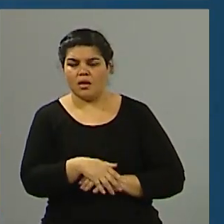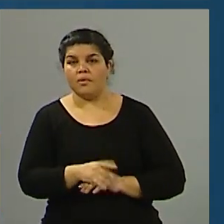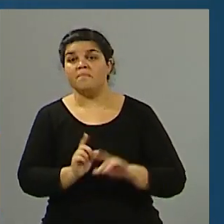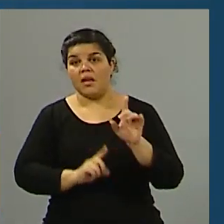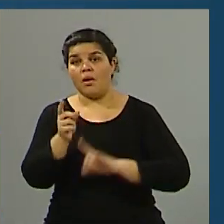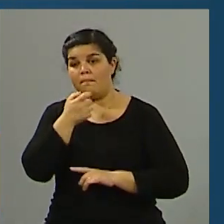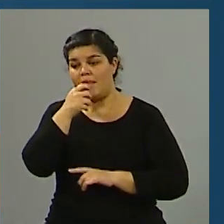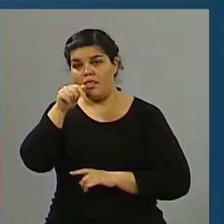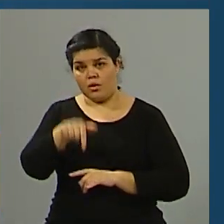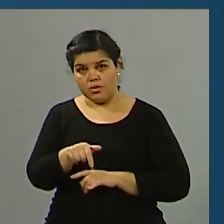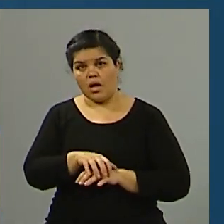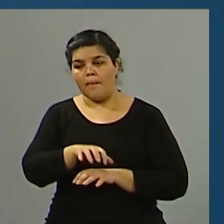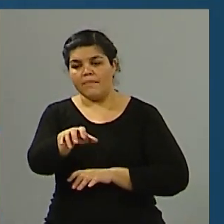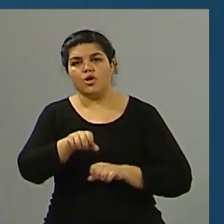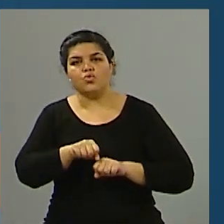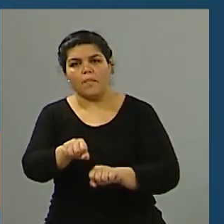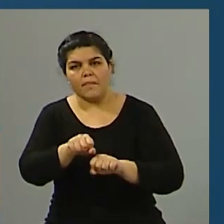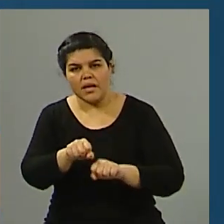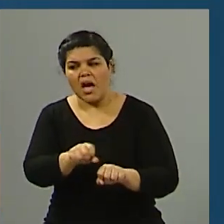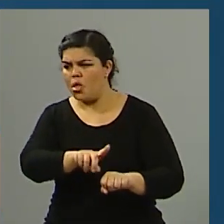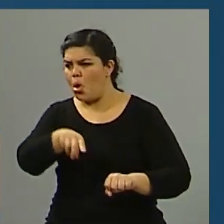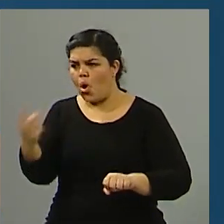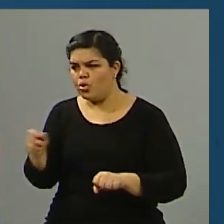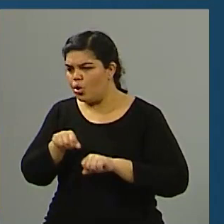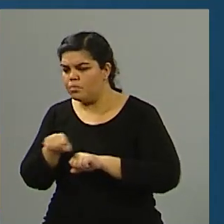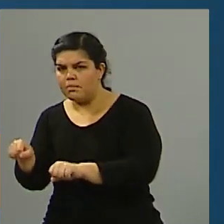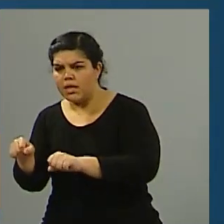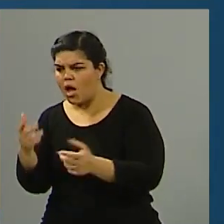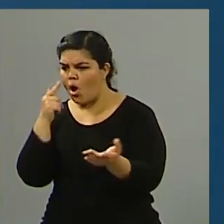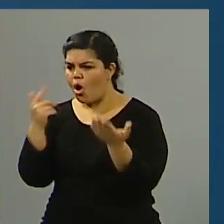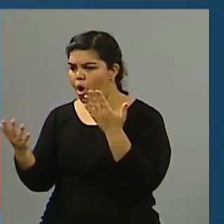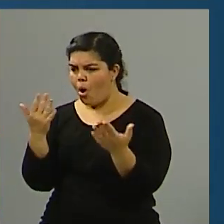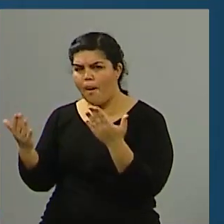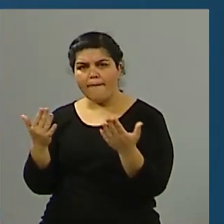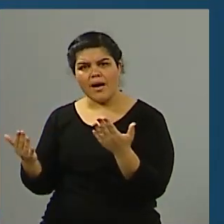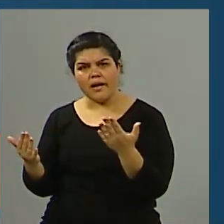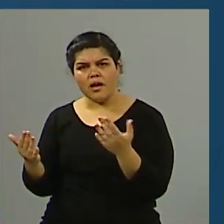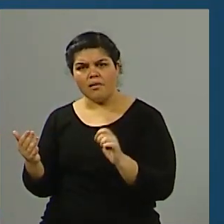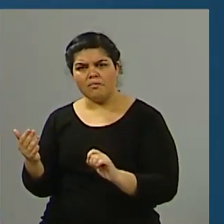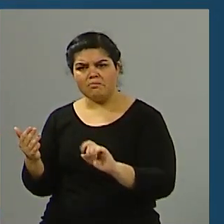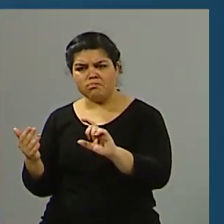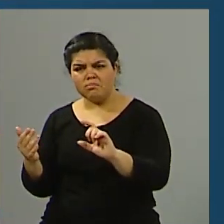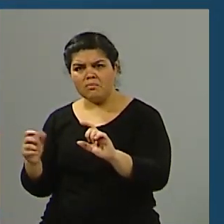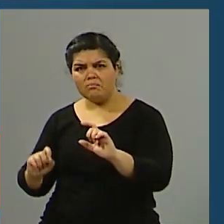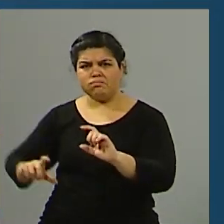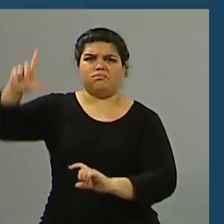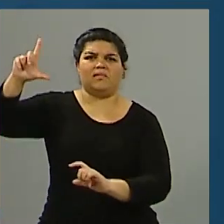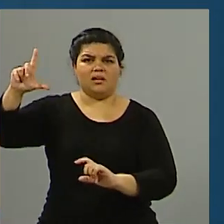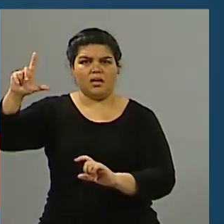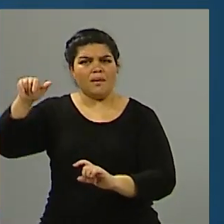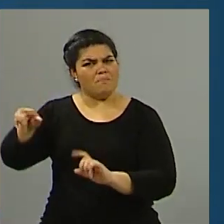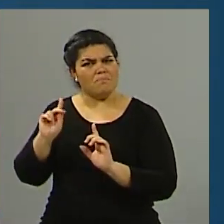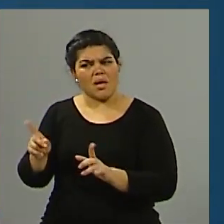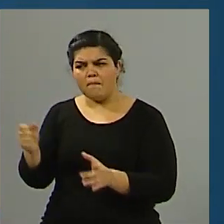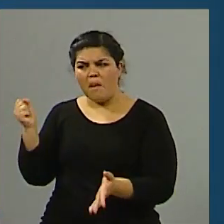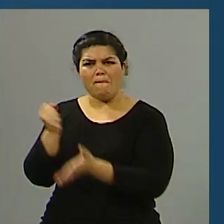la provincia de Mendoza variaban de una manera abismal los precios de algunos productos, sobre todo los que se consideran como de primeras marcas